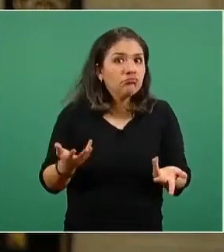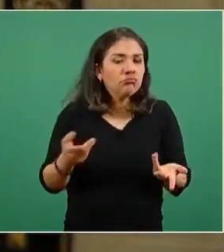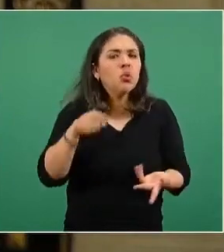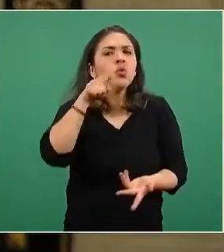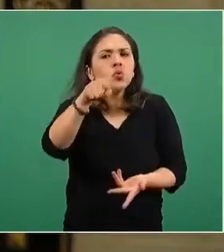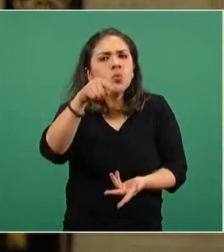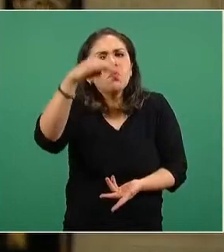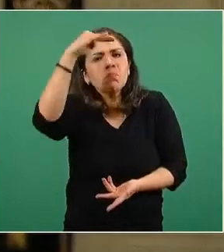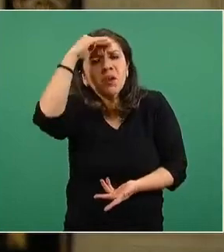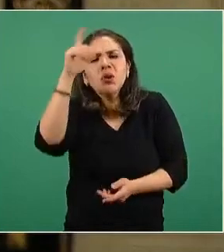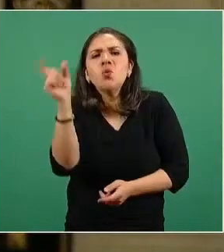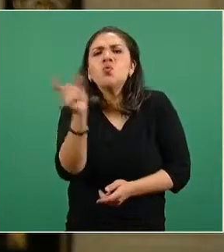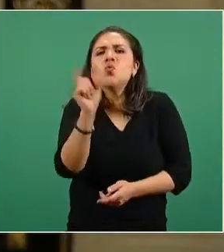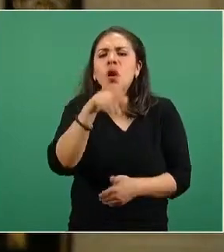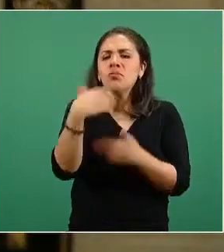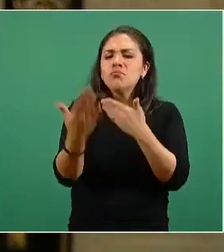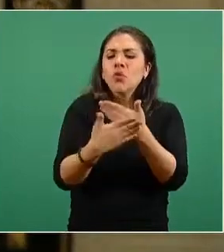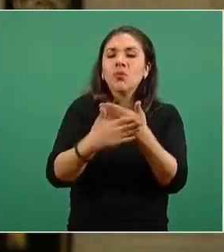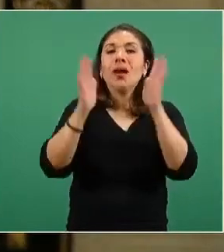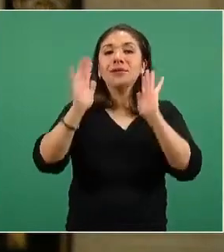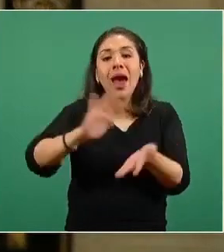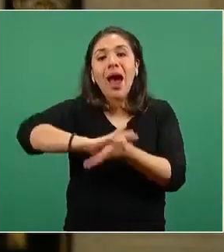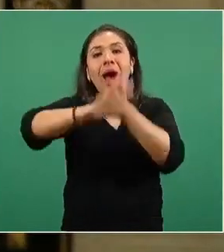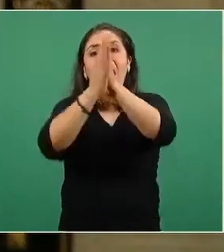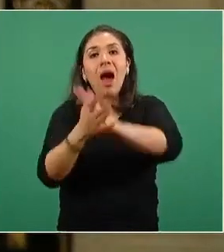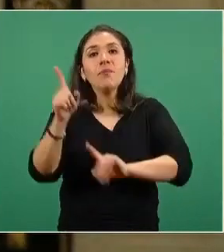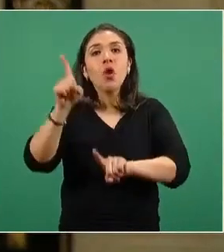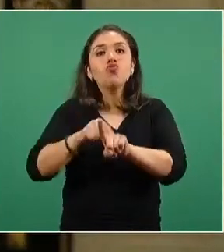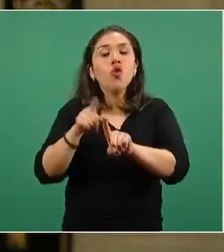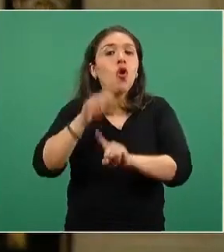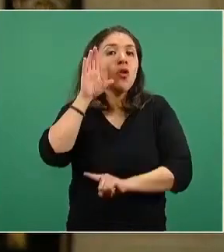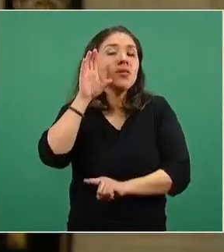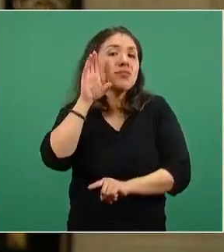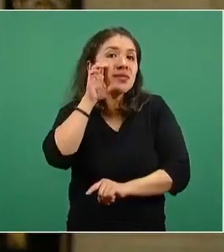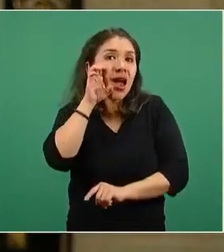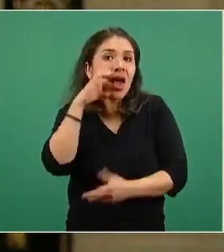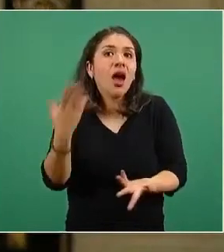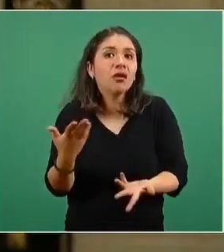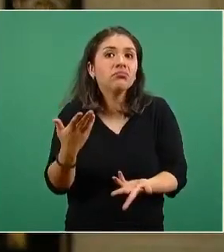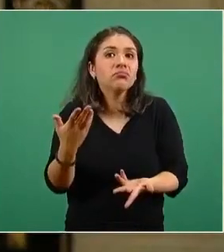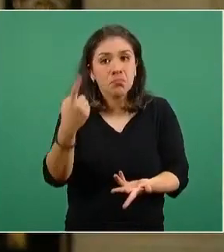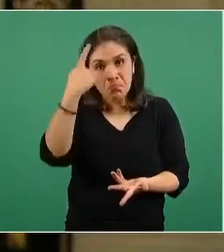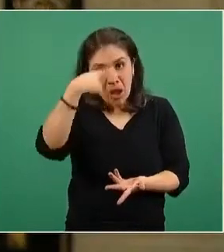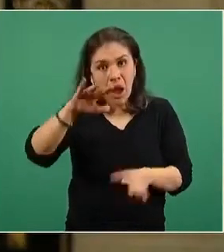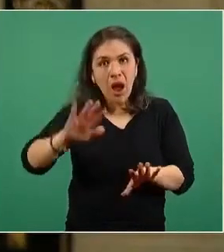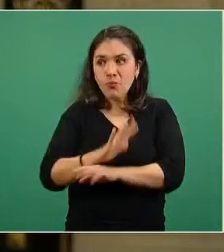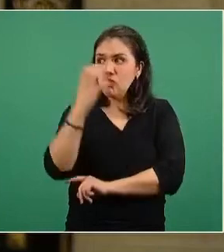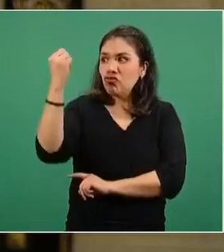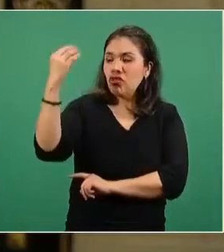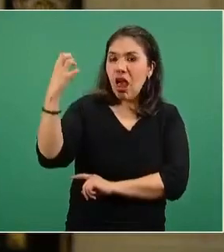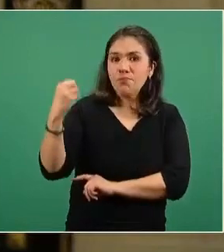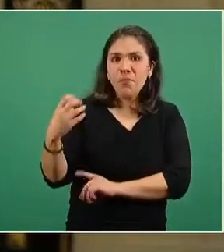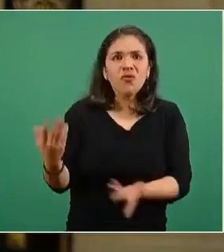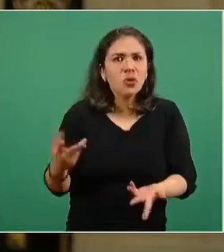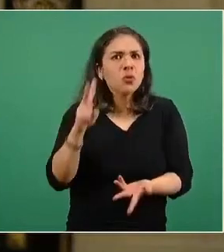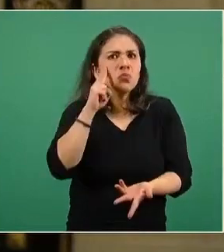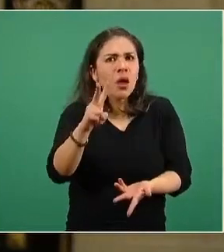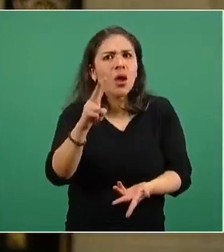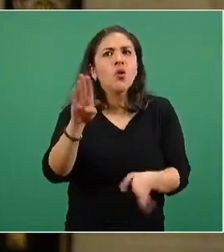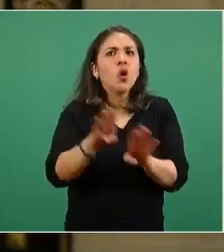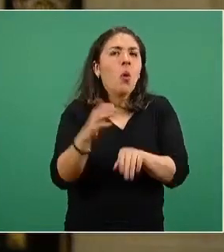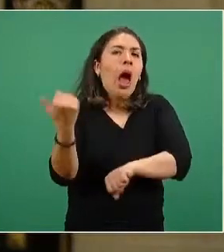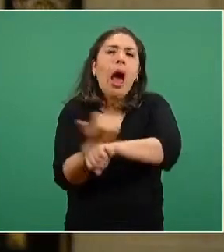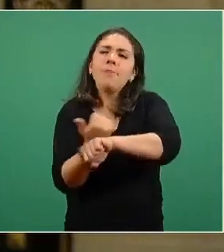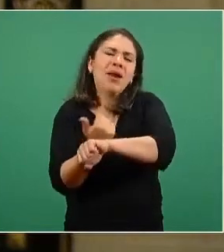¿Ustedes cuándo estiman que regresará a la Ciudad de México y el Estado de México a semáforo anaranjado? Ya ni siquiera vemos largo el amarillo y